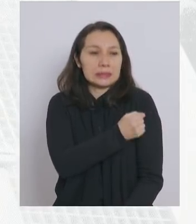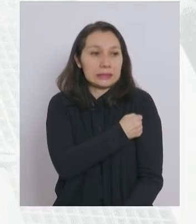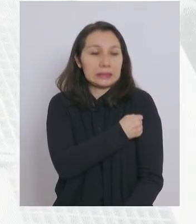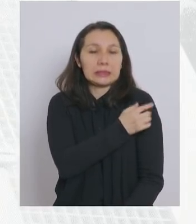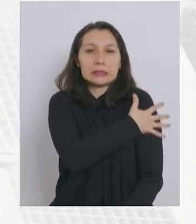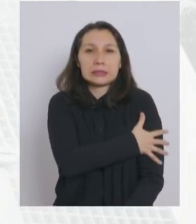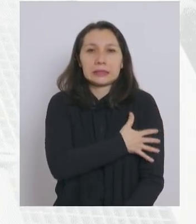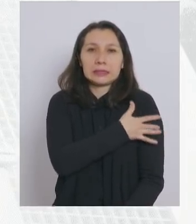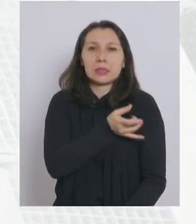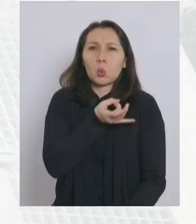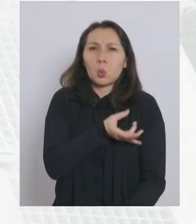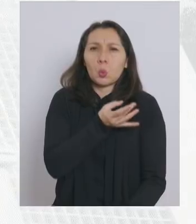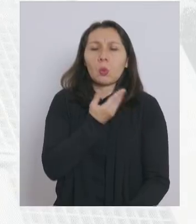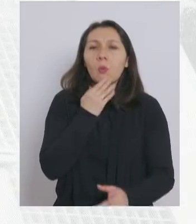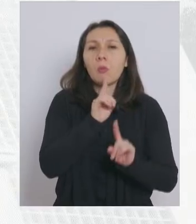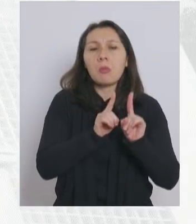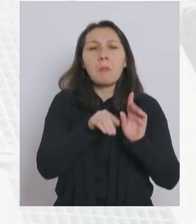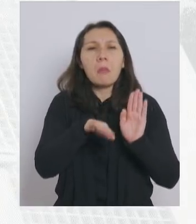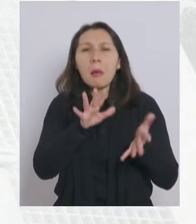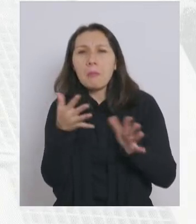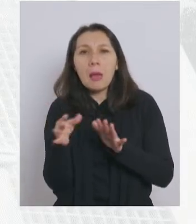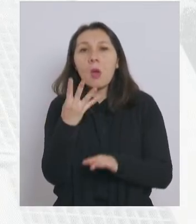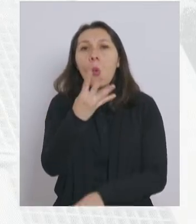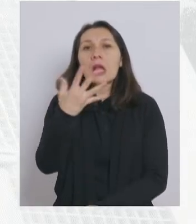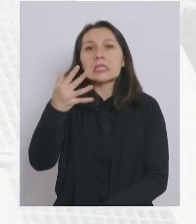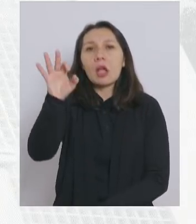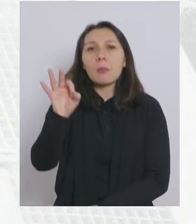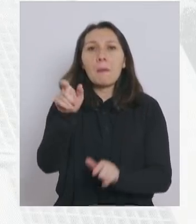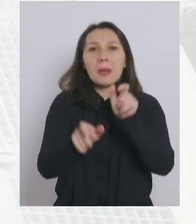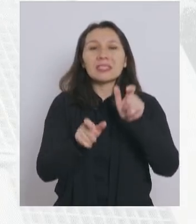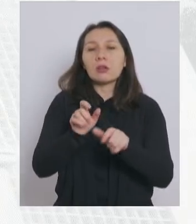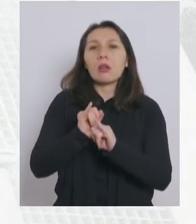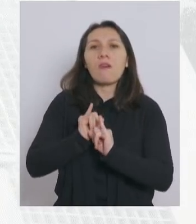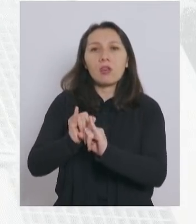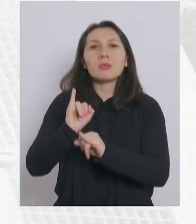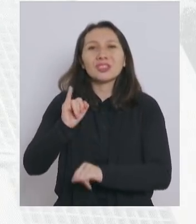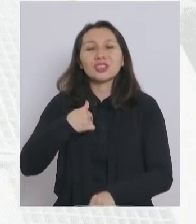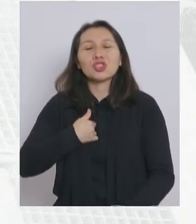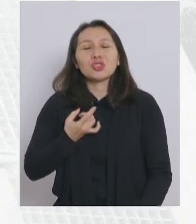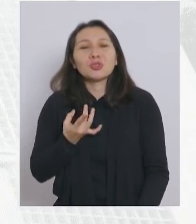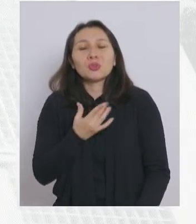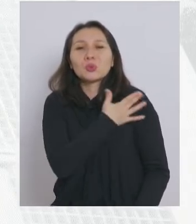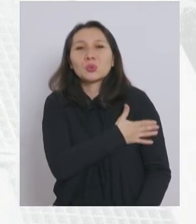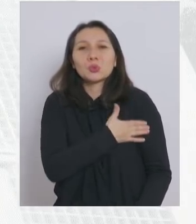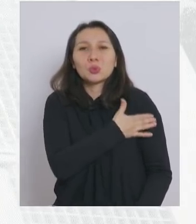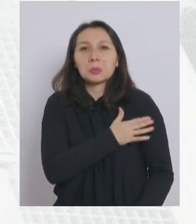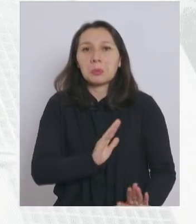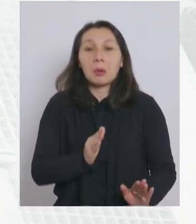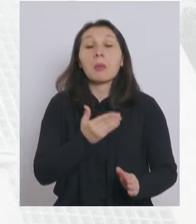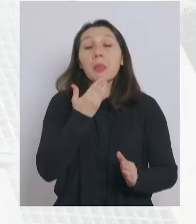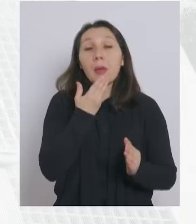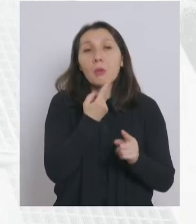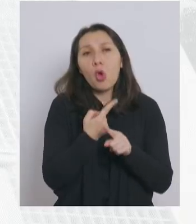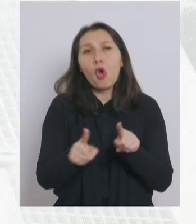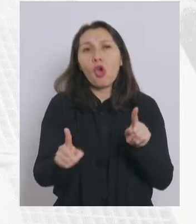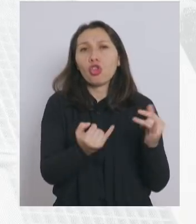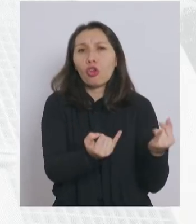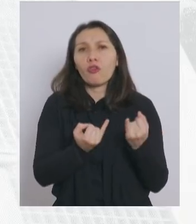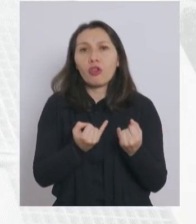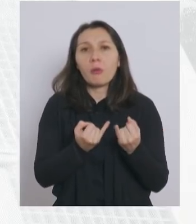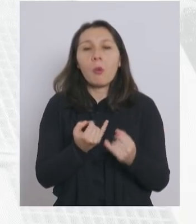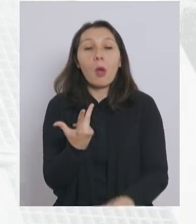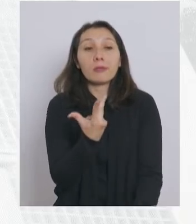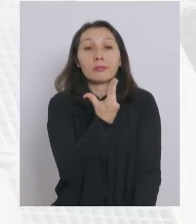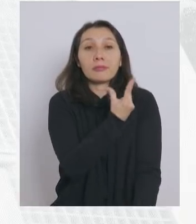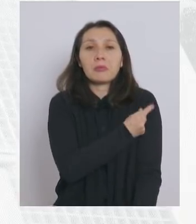cual se presentó en algo más del 45% de los vacunados. Asimismo, se presentaron otro tipo de